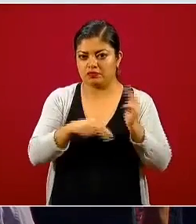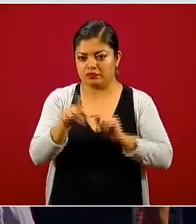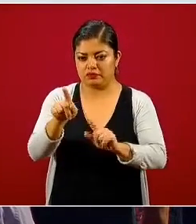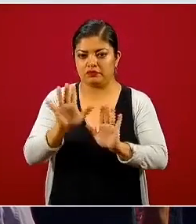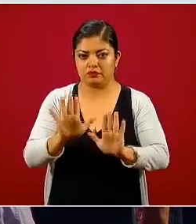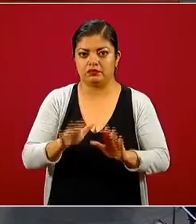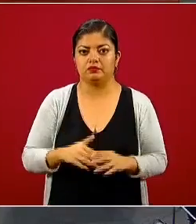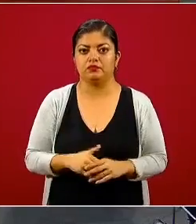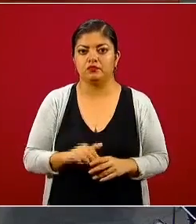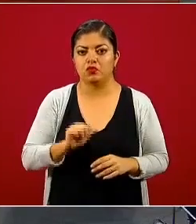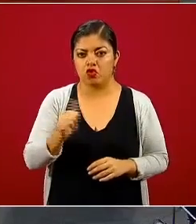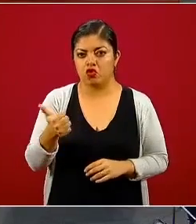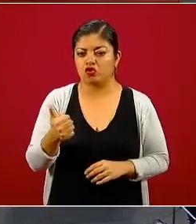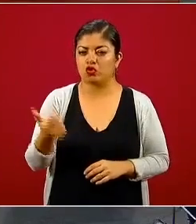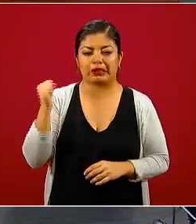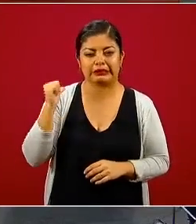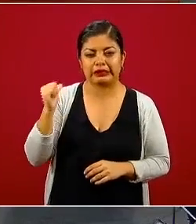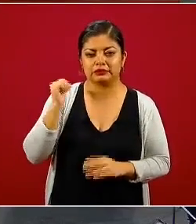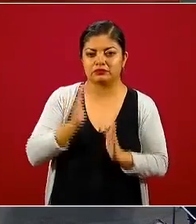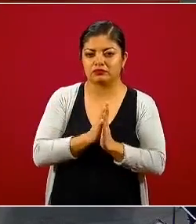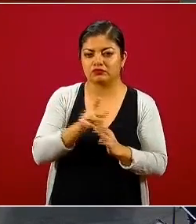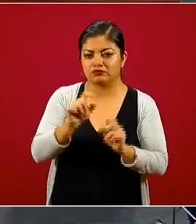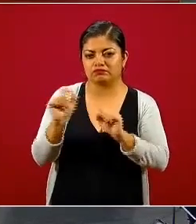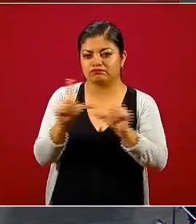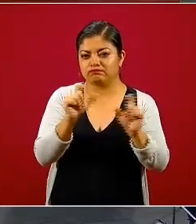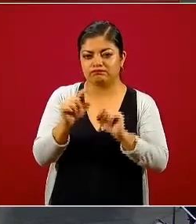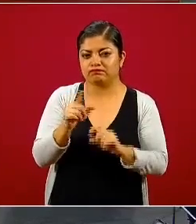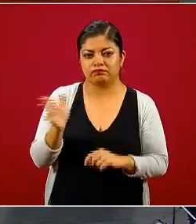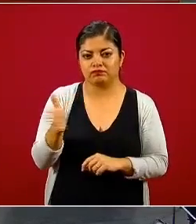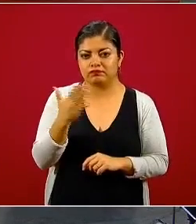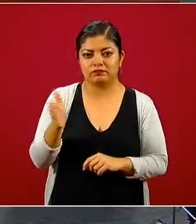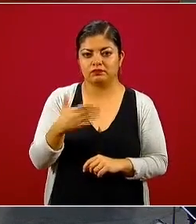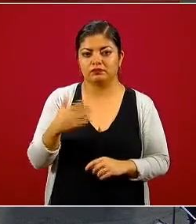esta. Vámonos para atrás, si es tan amable,